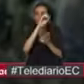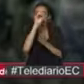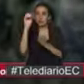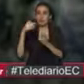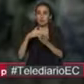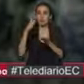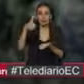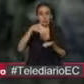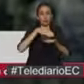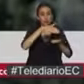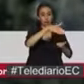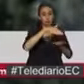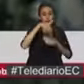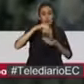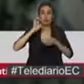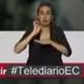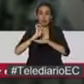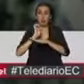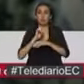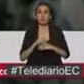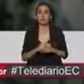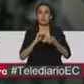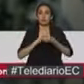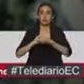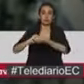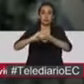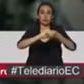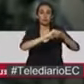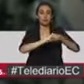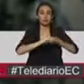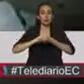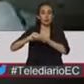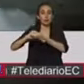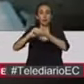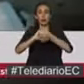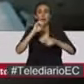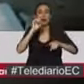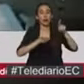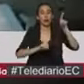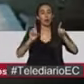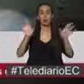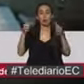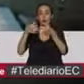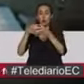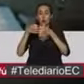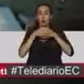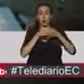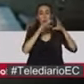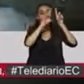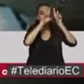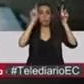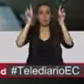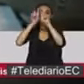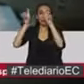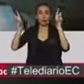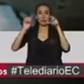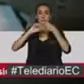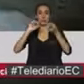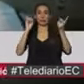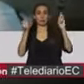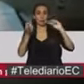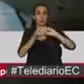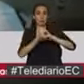El rostro de la solidaridad se hace presente en tiempos de coronavirus. Esta vez un conglomerado de empresas decidió cambiar una parte de